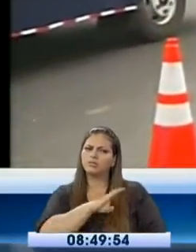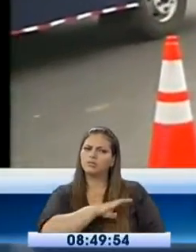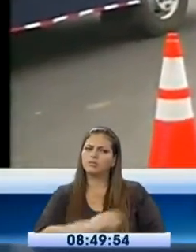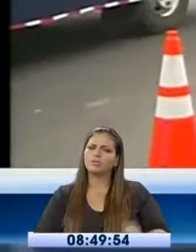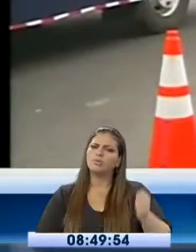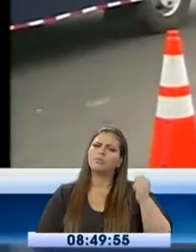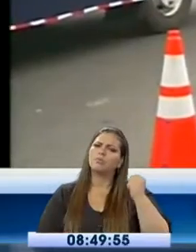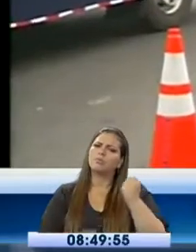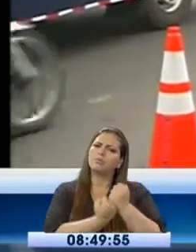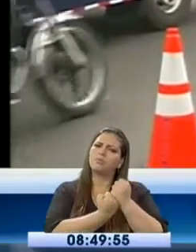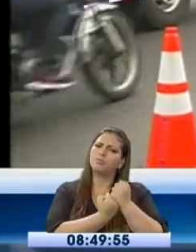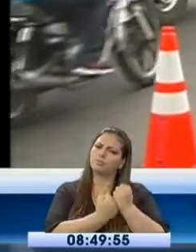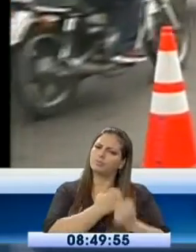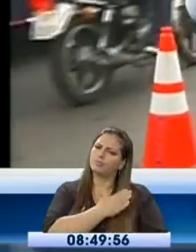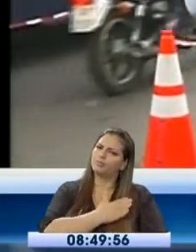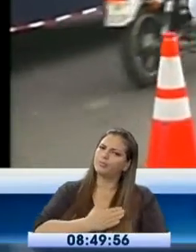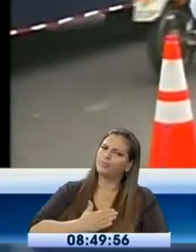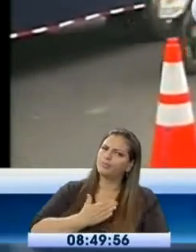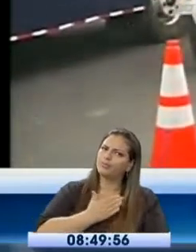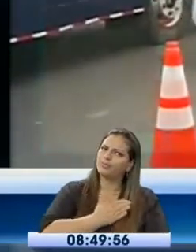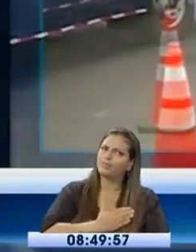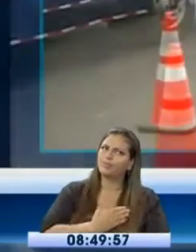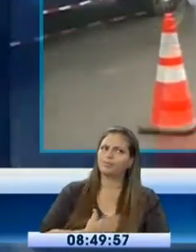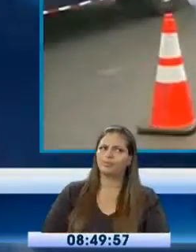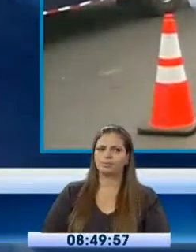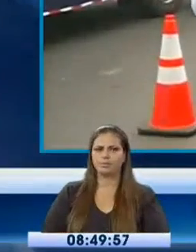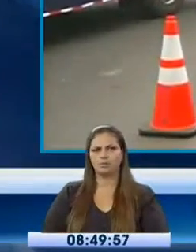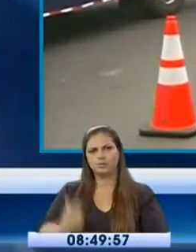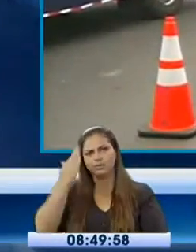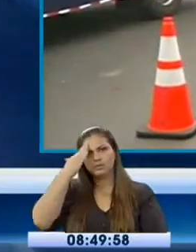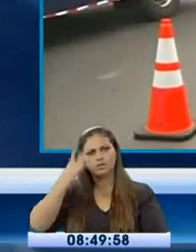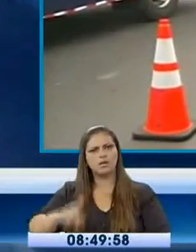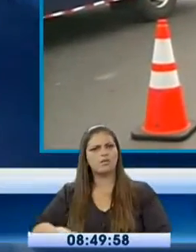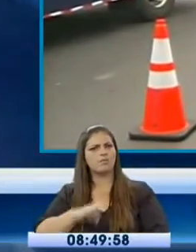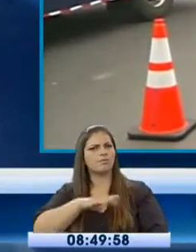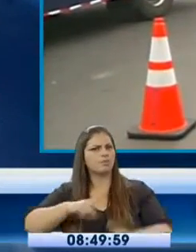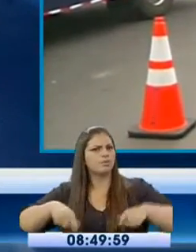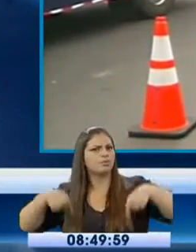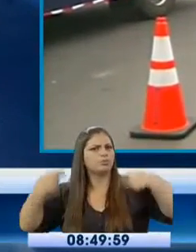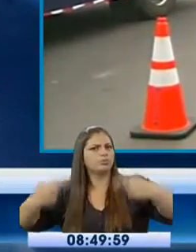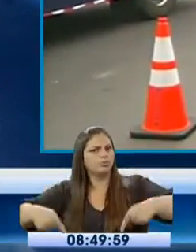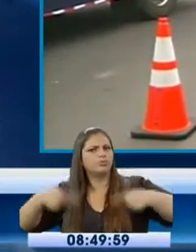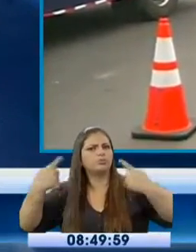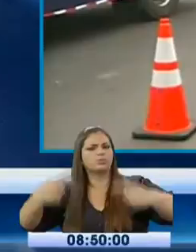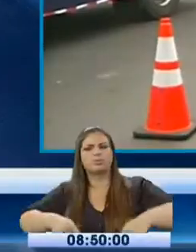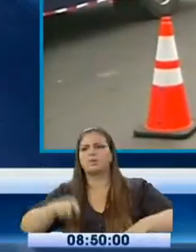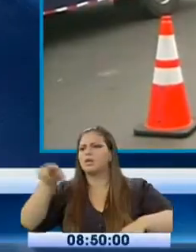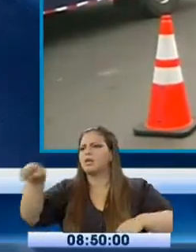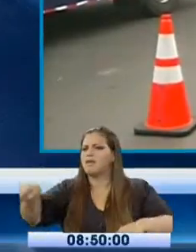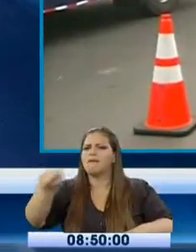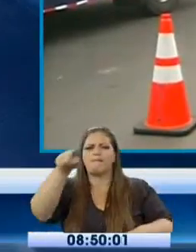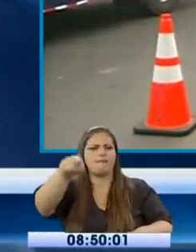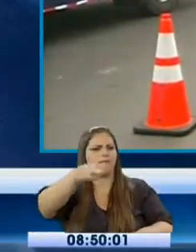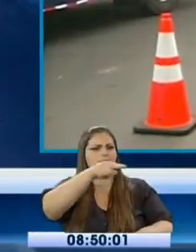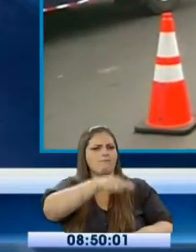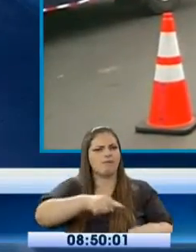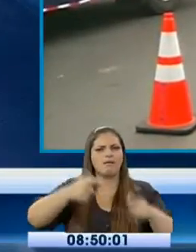seguir también repitiendo, estos operativos son constantes porque es una política actual del distrito